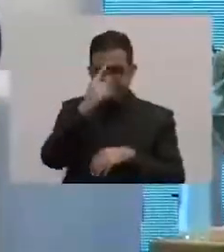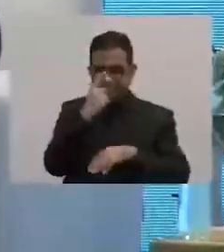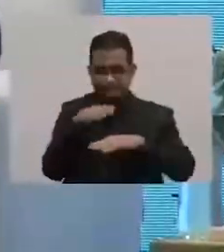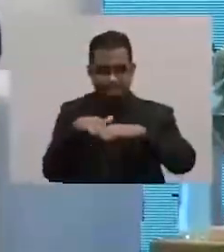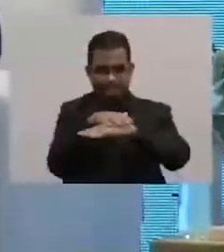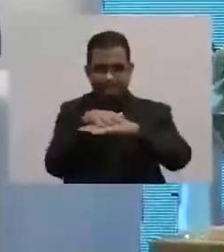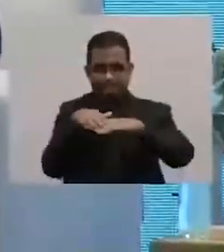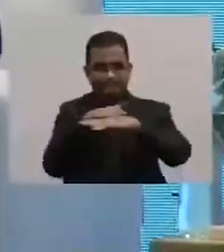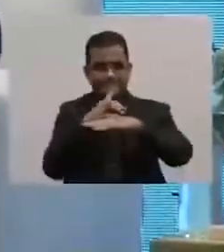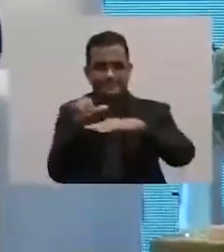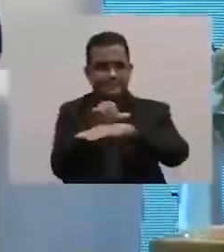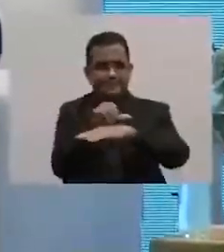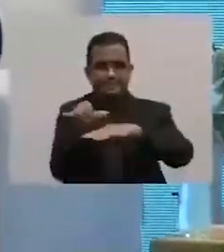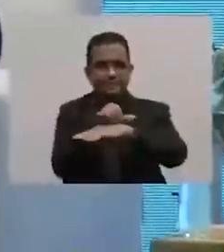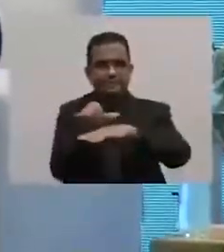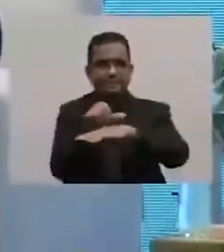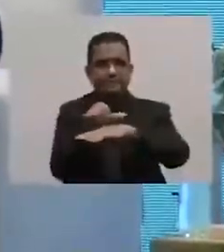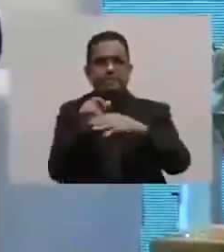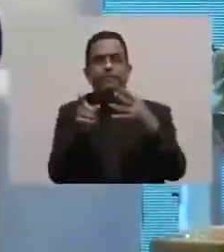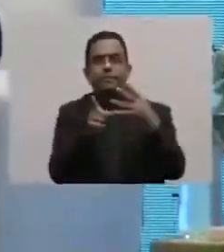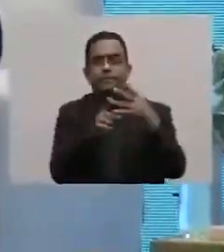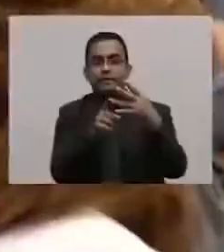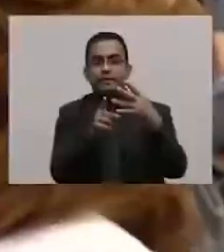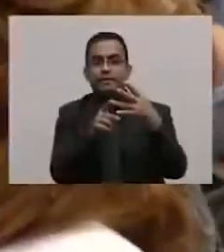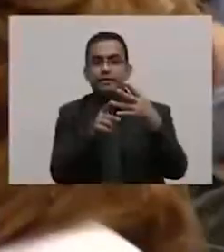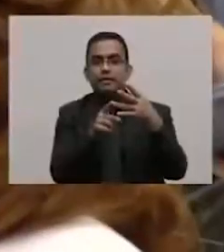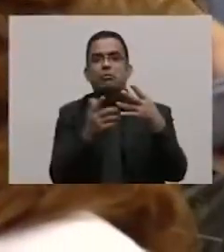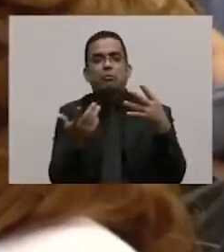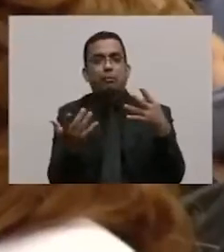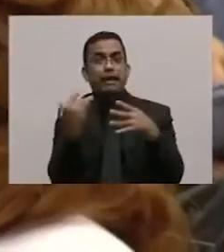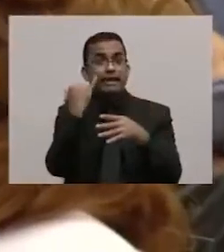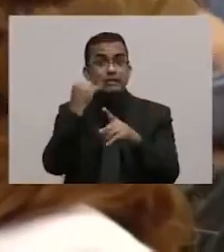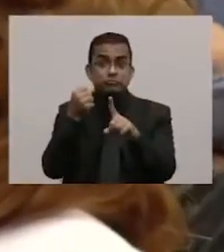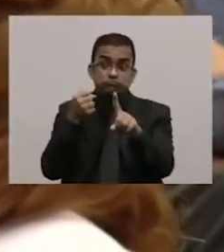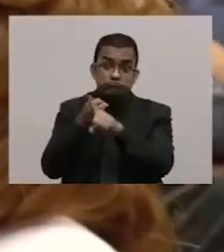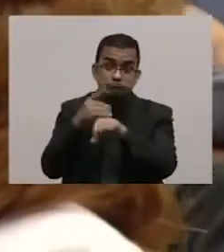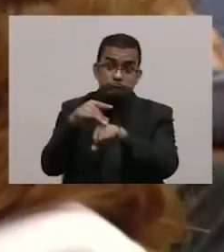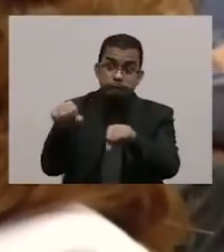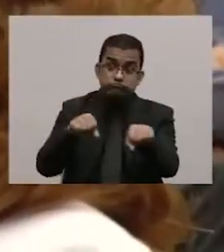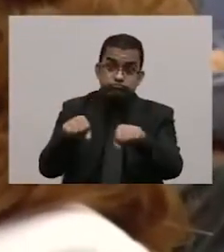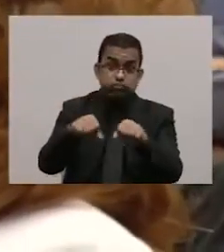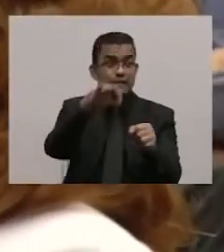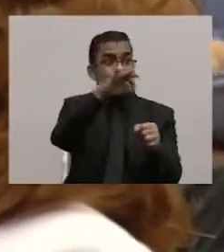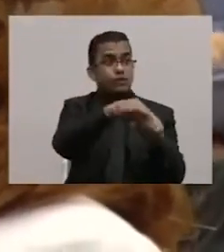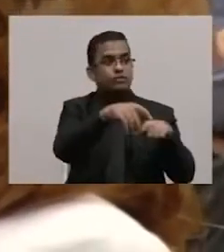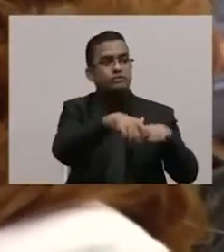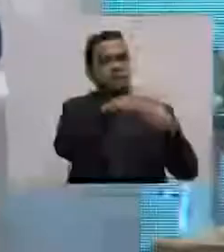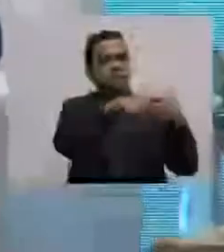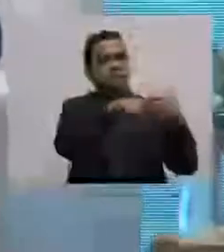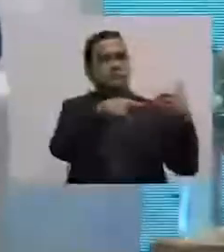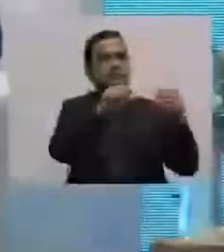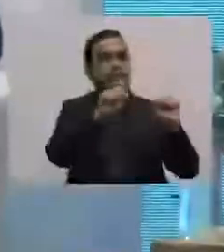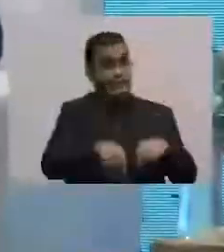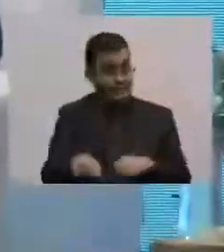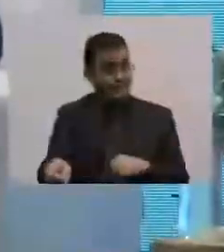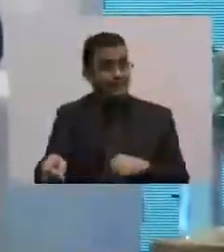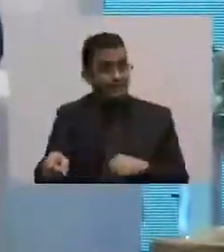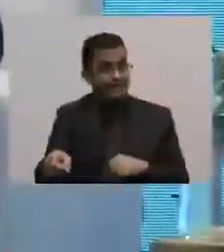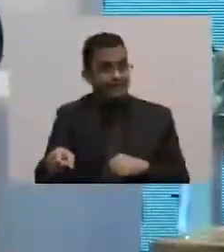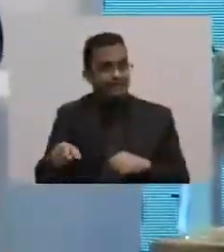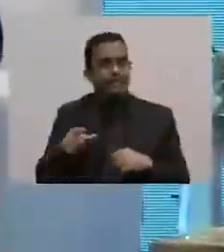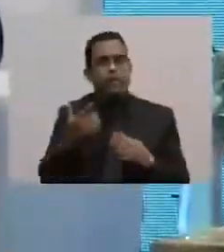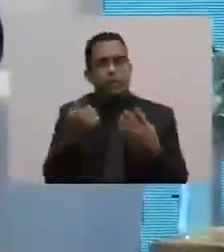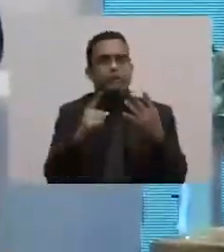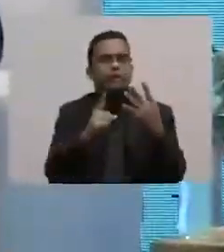asentados. Ese es otro factor. El terremoto puede llevarnos a suspender unas elecciones, y diría que